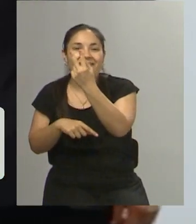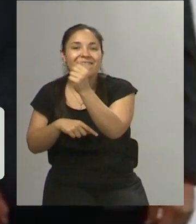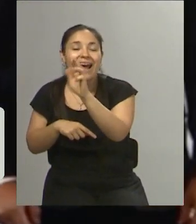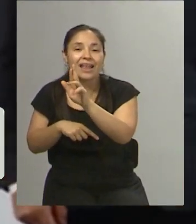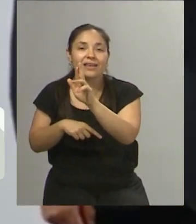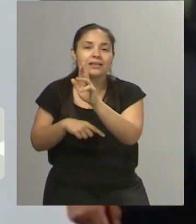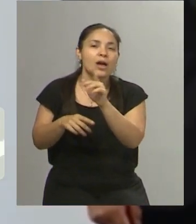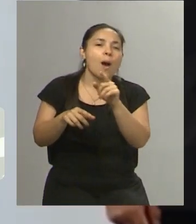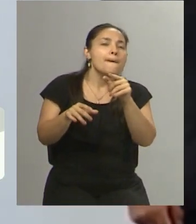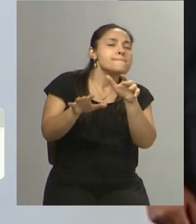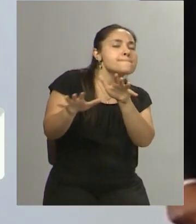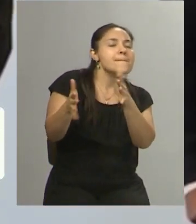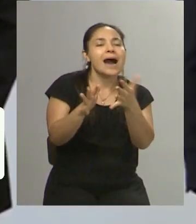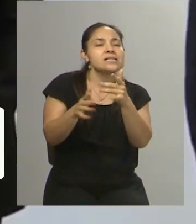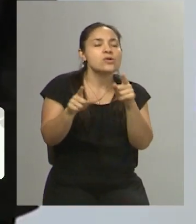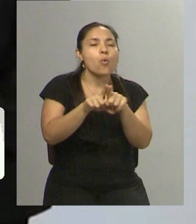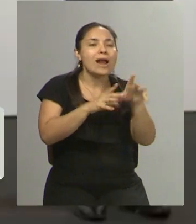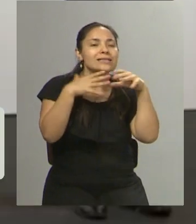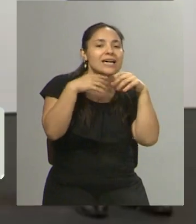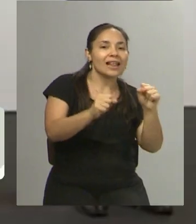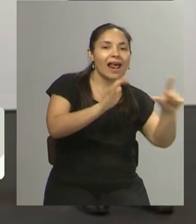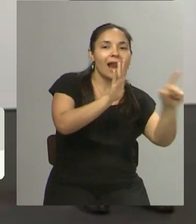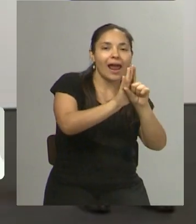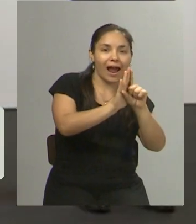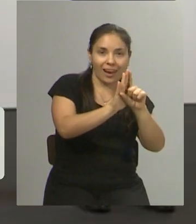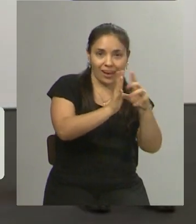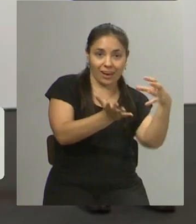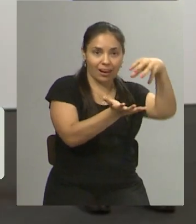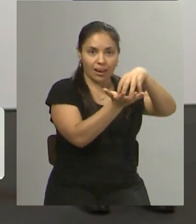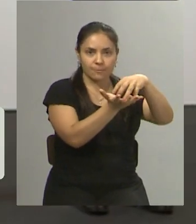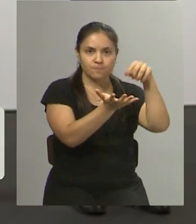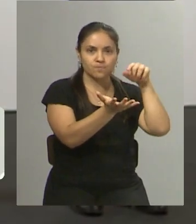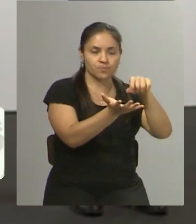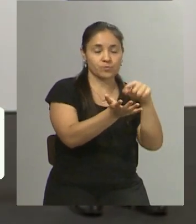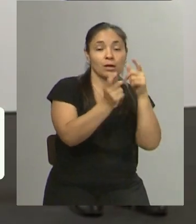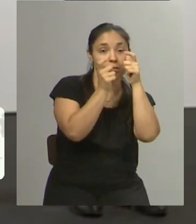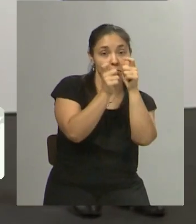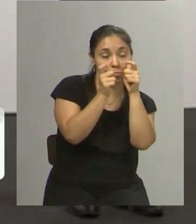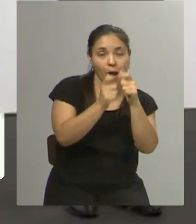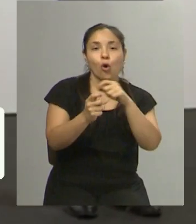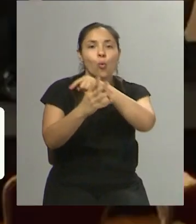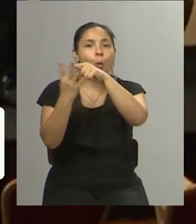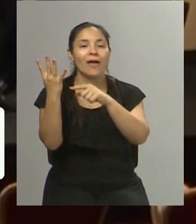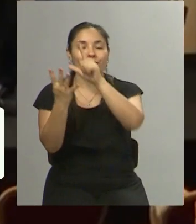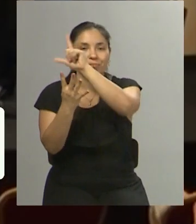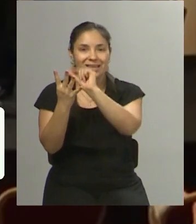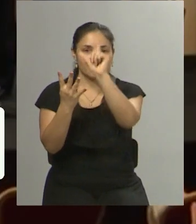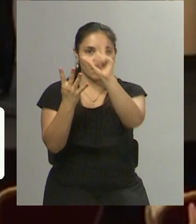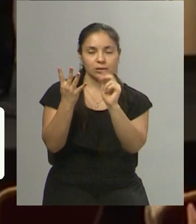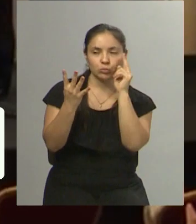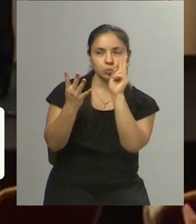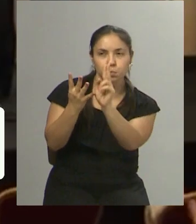Legal del Mercosur, que permita saber a los 4 países, que el día de mañana quizás somos